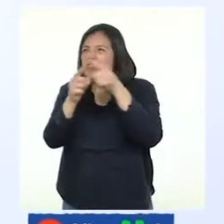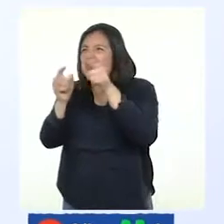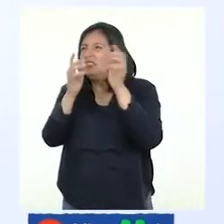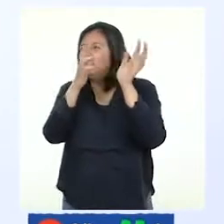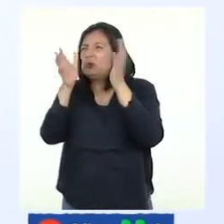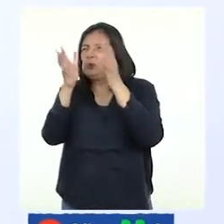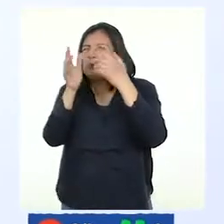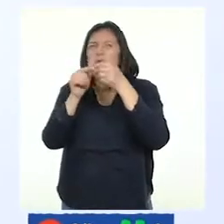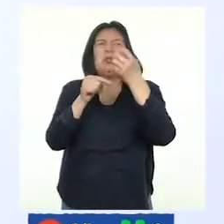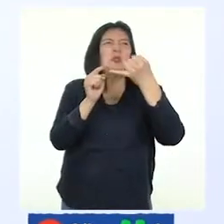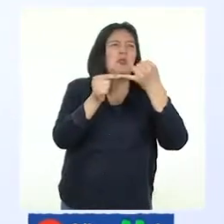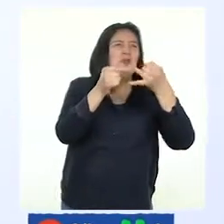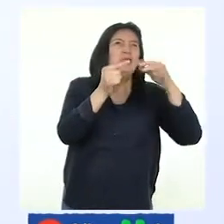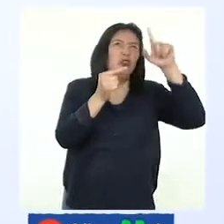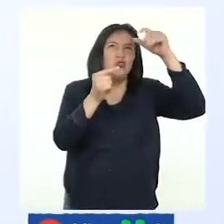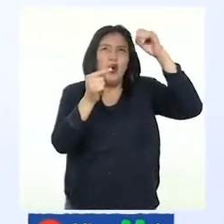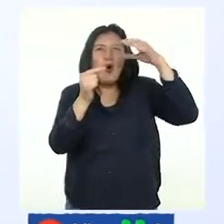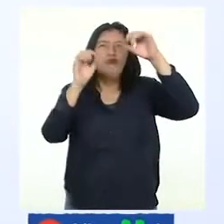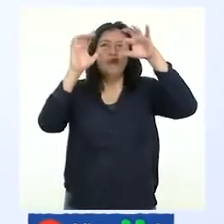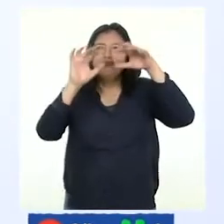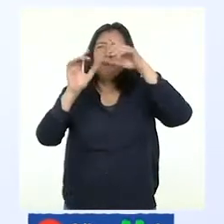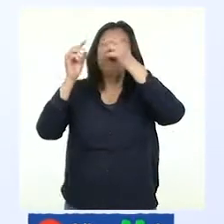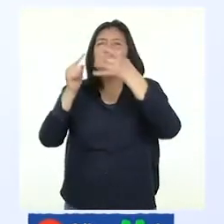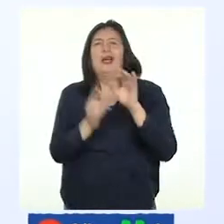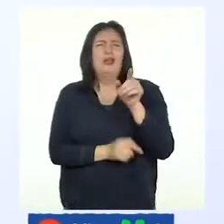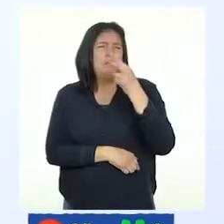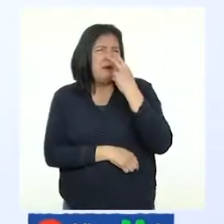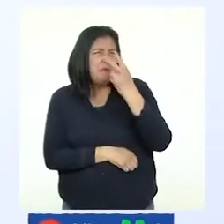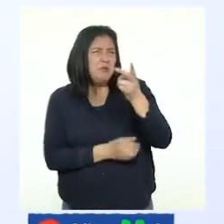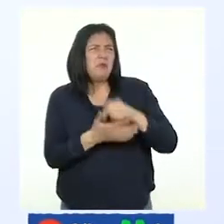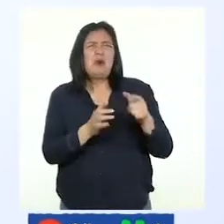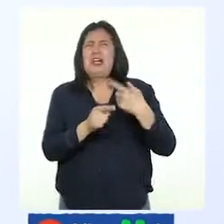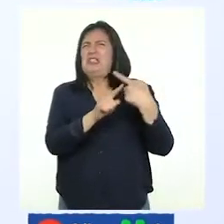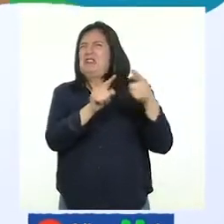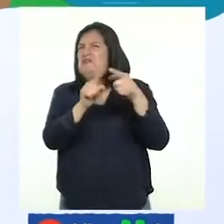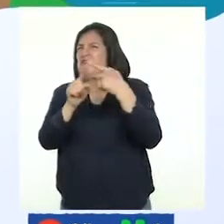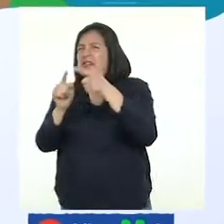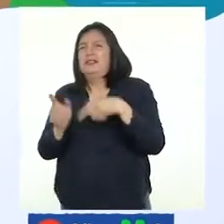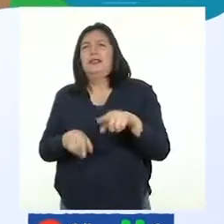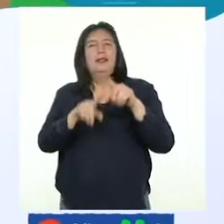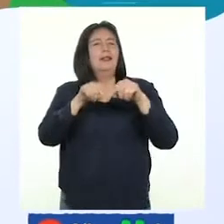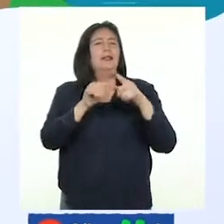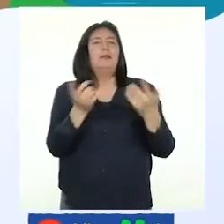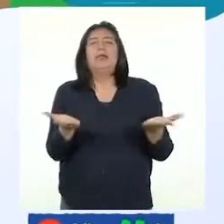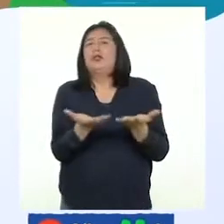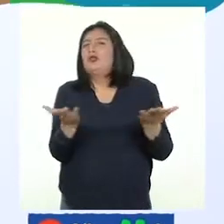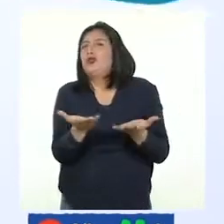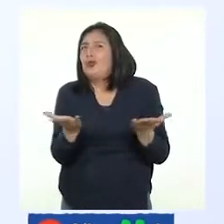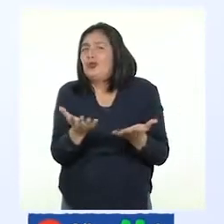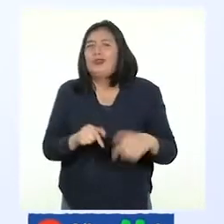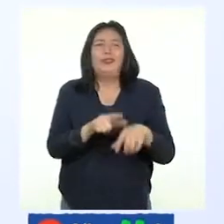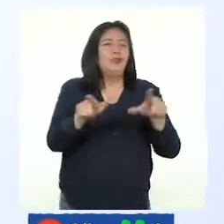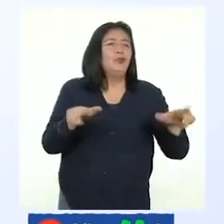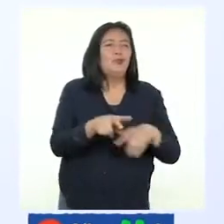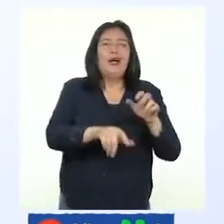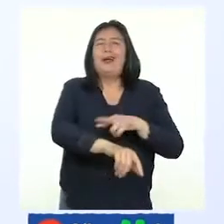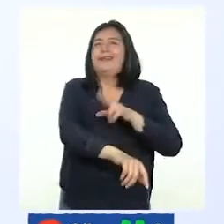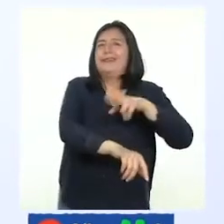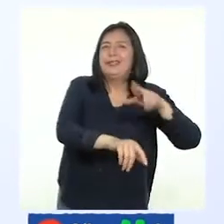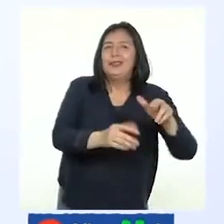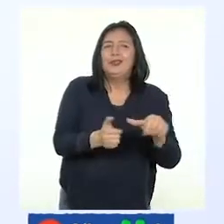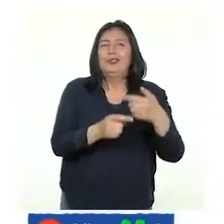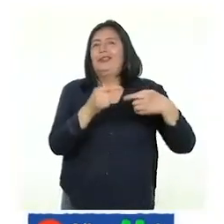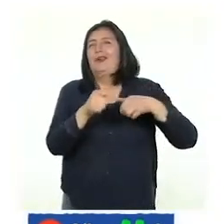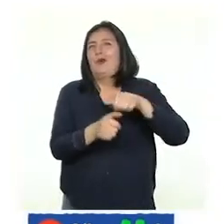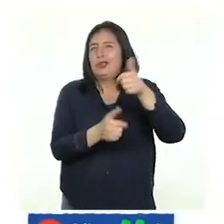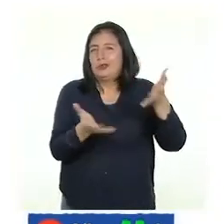climas. Como hemos visto en el reto de nuestro amigo, hay muchos tipos de climas dependiendo de la región y otros factores. Además,